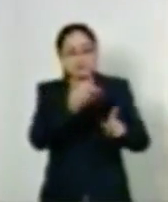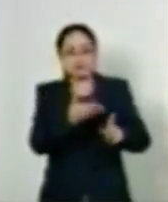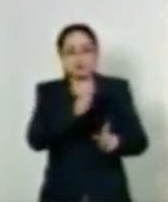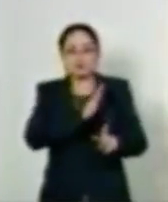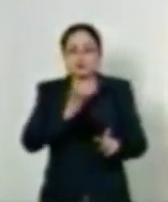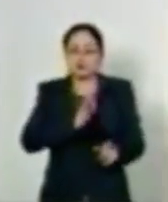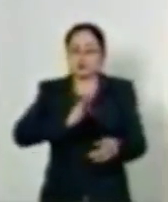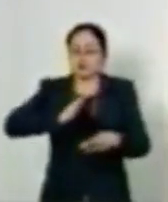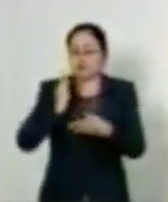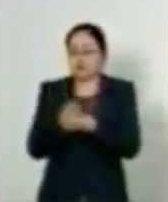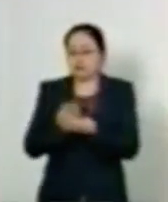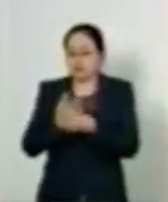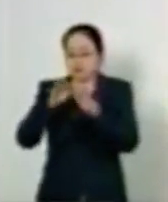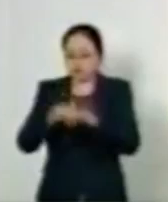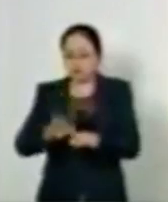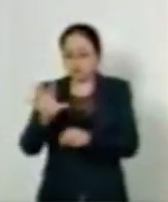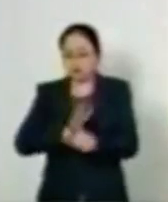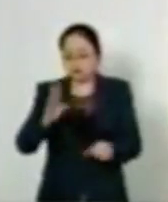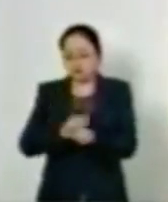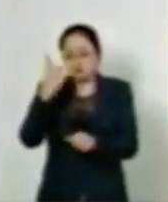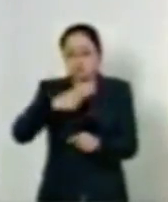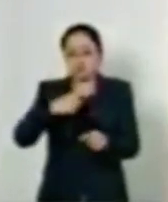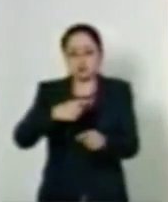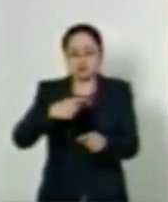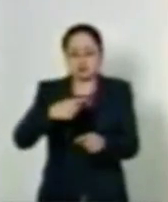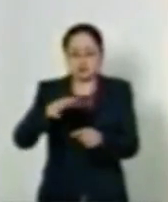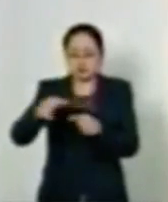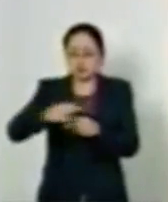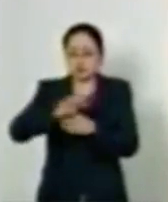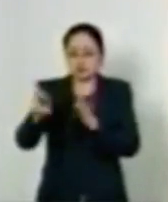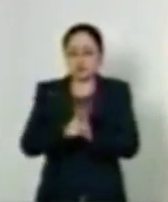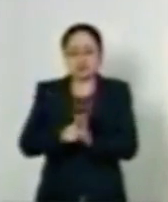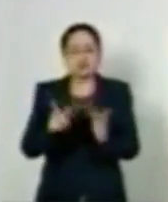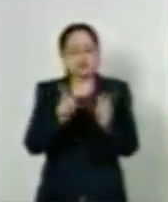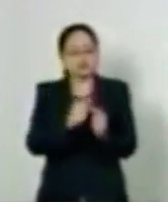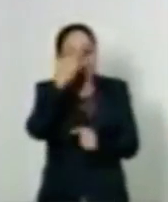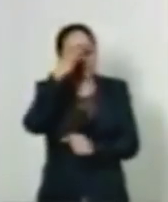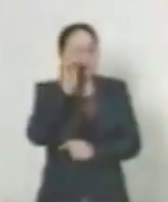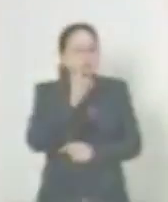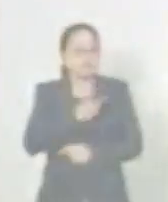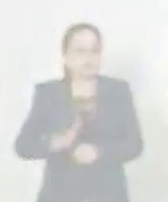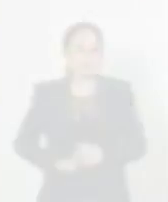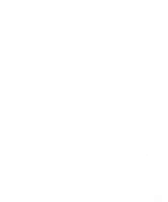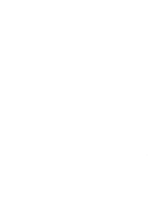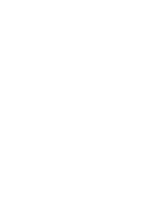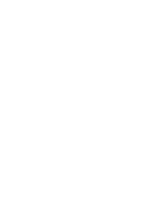ser incorporado el texto íntegro de las reservas. Es cuanto, señora presidenta.